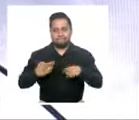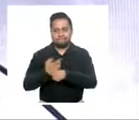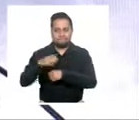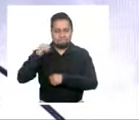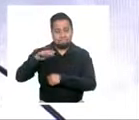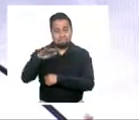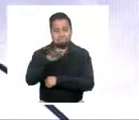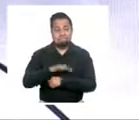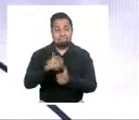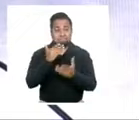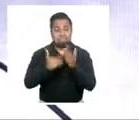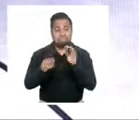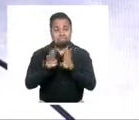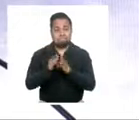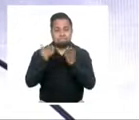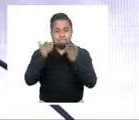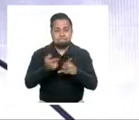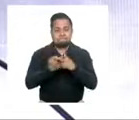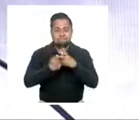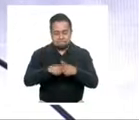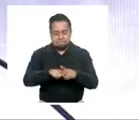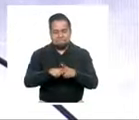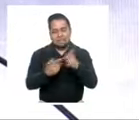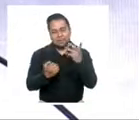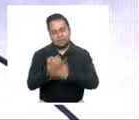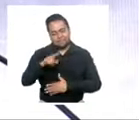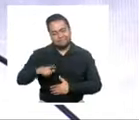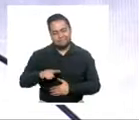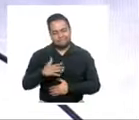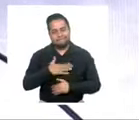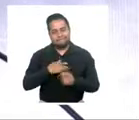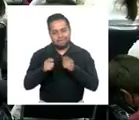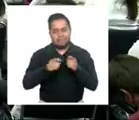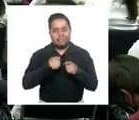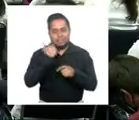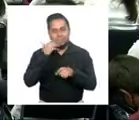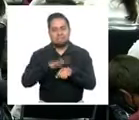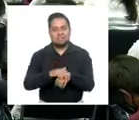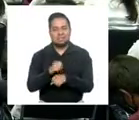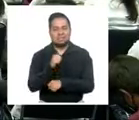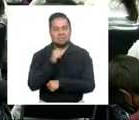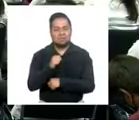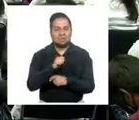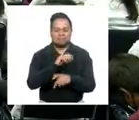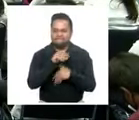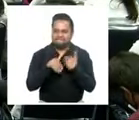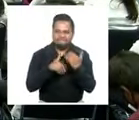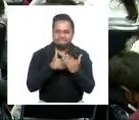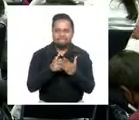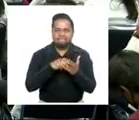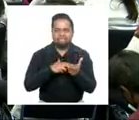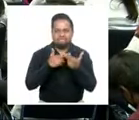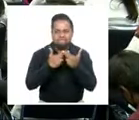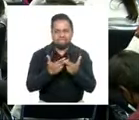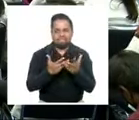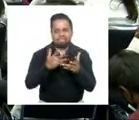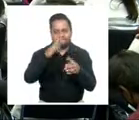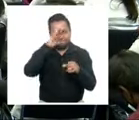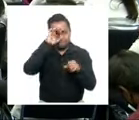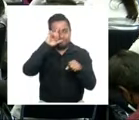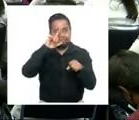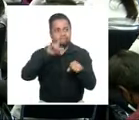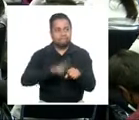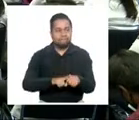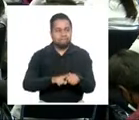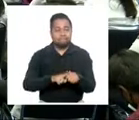oaxaqueños, y ahora con la llegada de la primavera oaxaqueña queremos fortalecer toda esta gran cultura